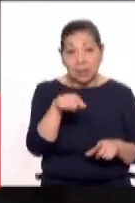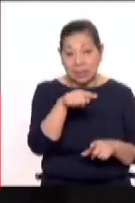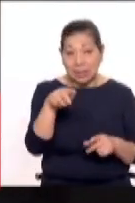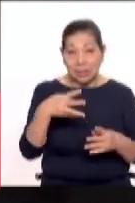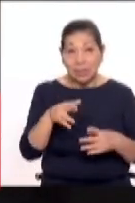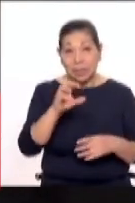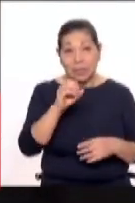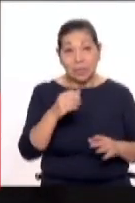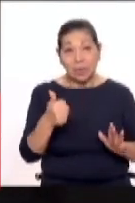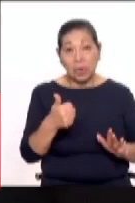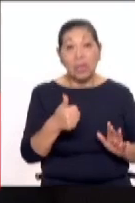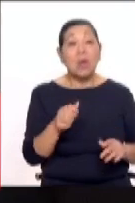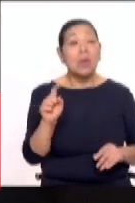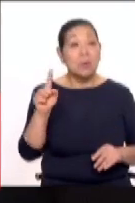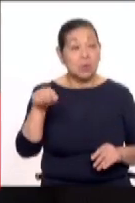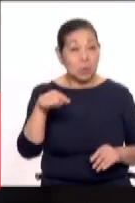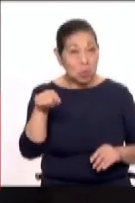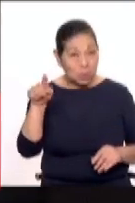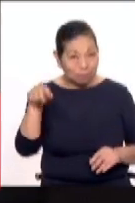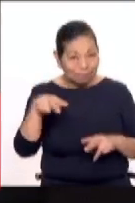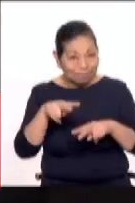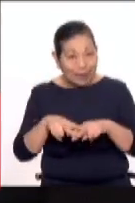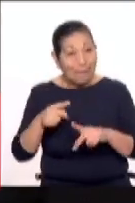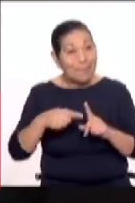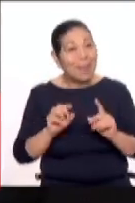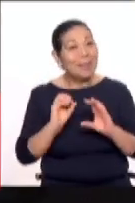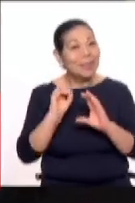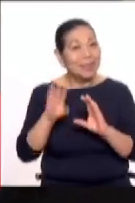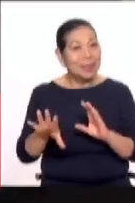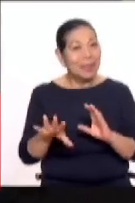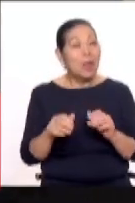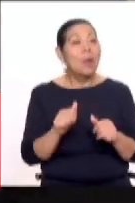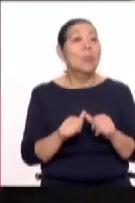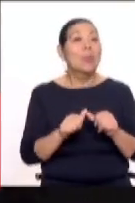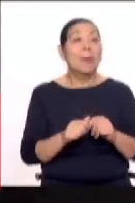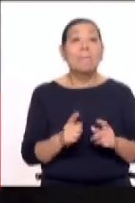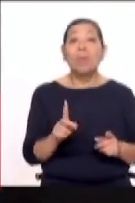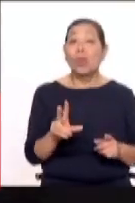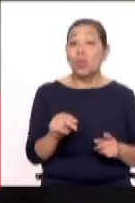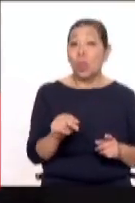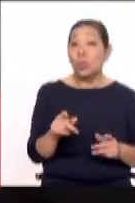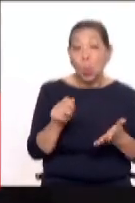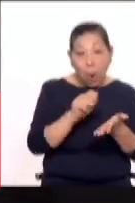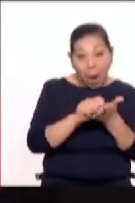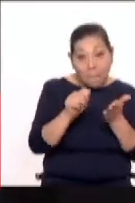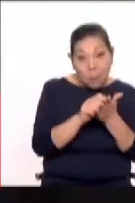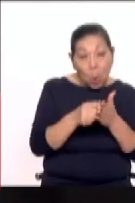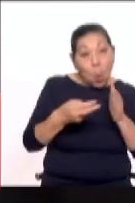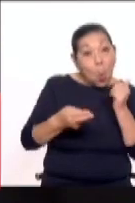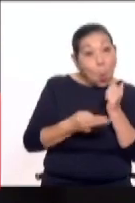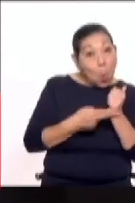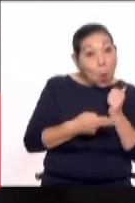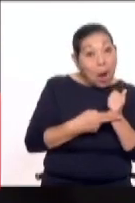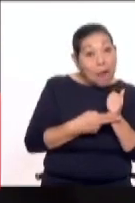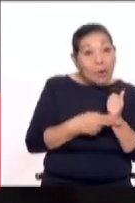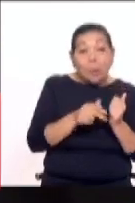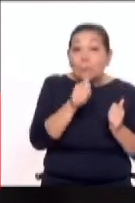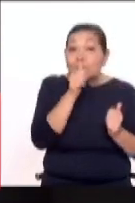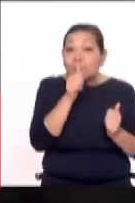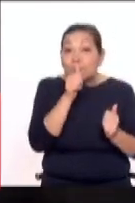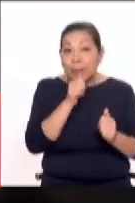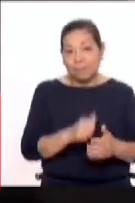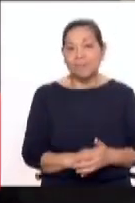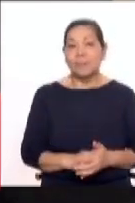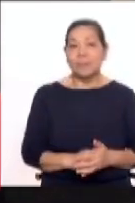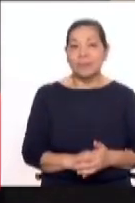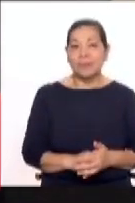numeral 06 numeral y automáticamente les va a salir el email. Anoten su email, guárdenlo en un lugar seguro.